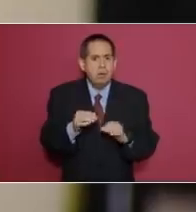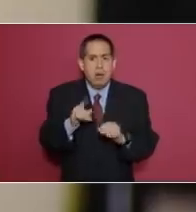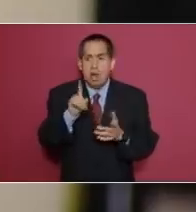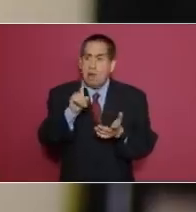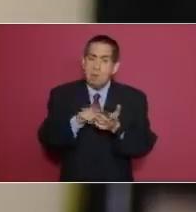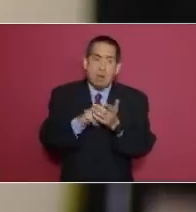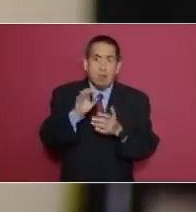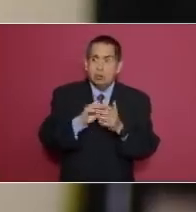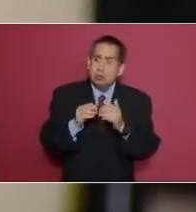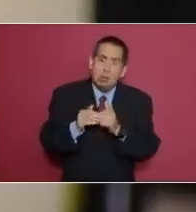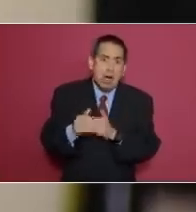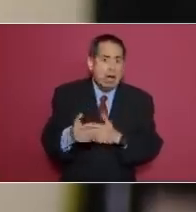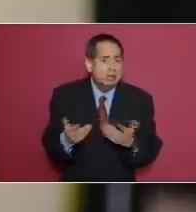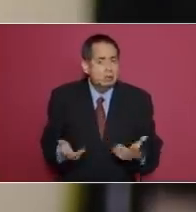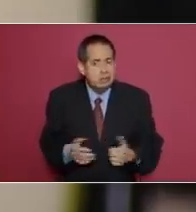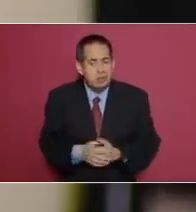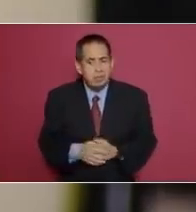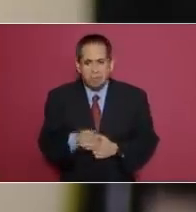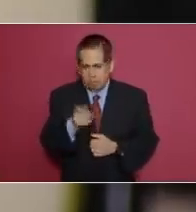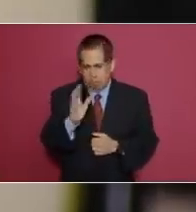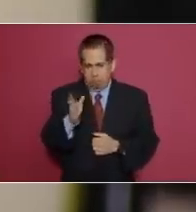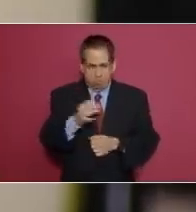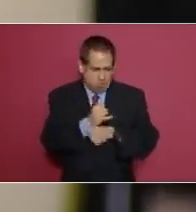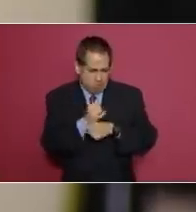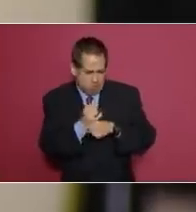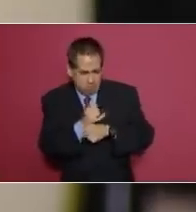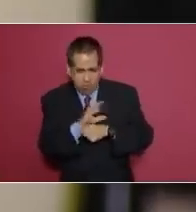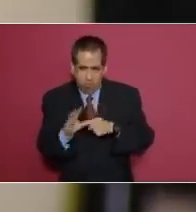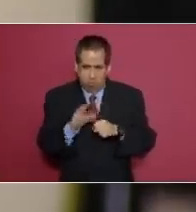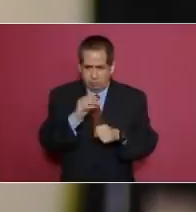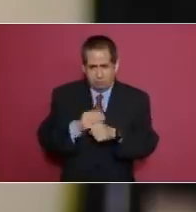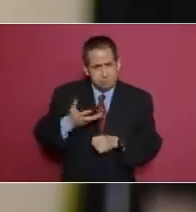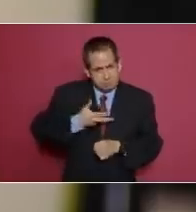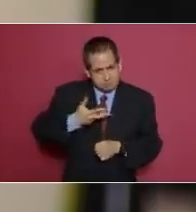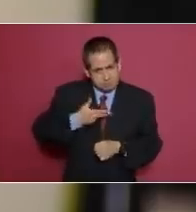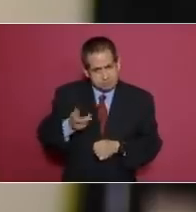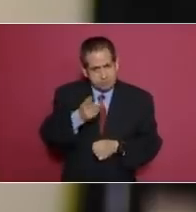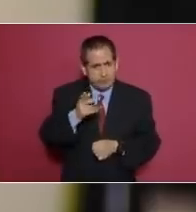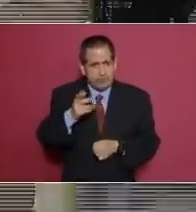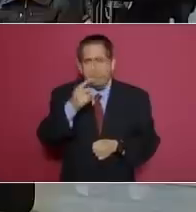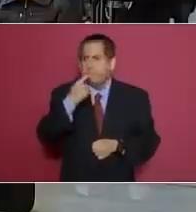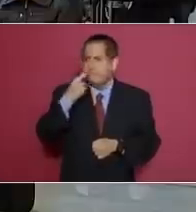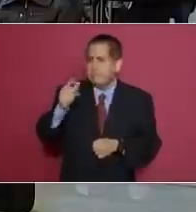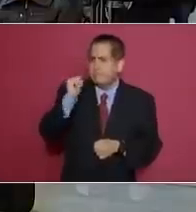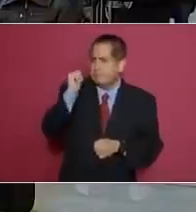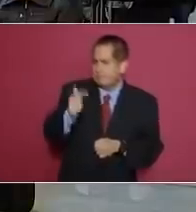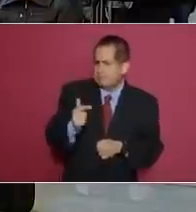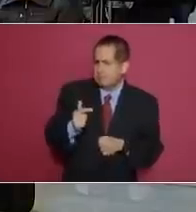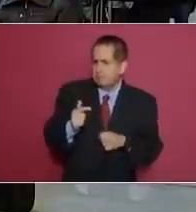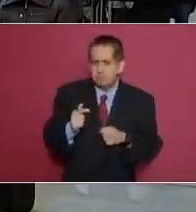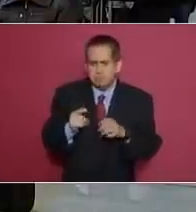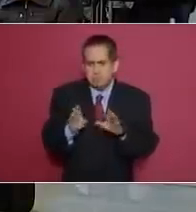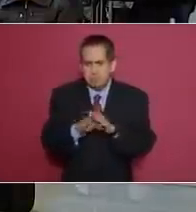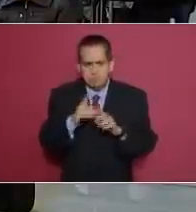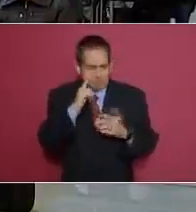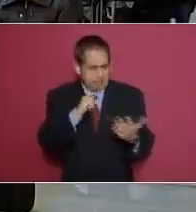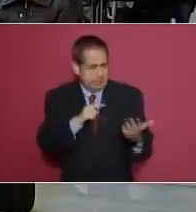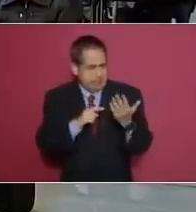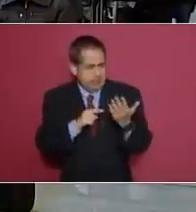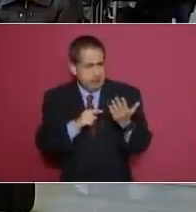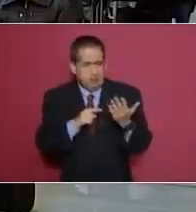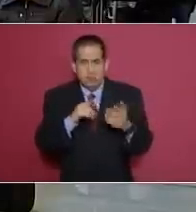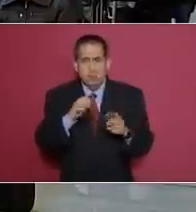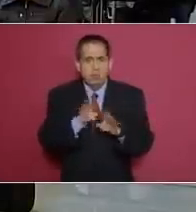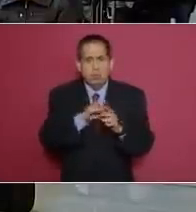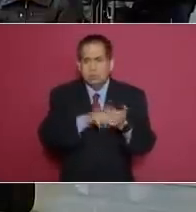1000%. ¿Tienen ya investigaciones concretas, hechos concretos, denuncias listas o por presentar sobre